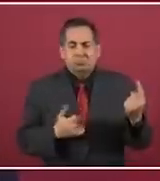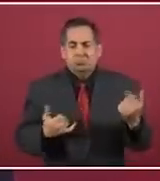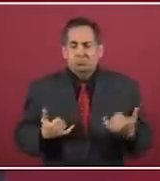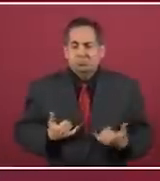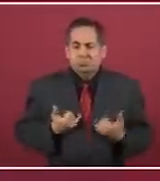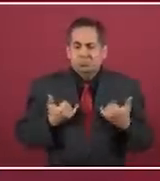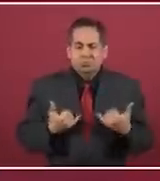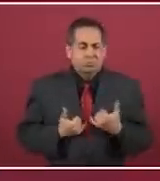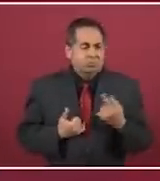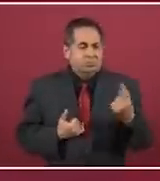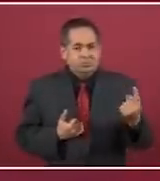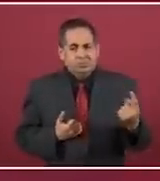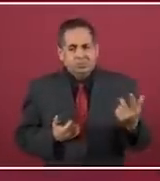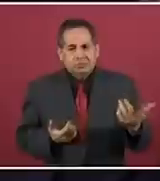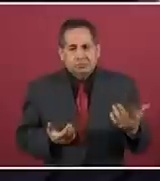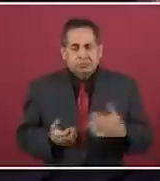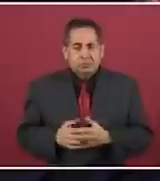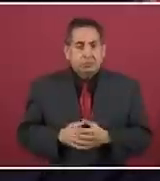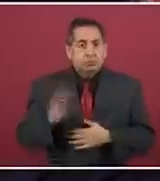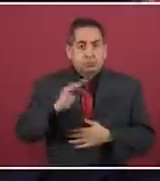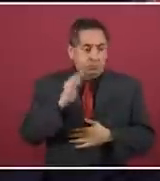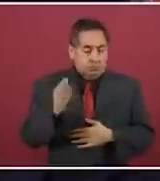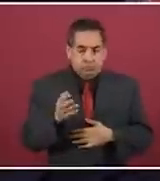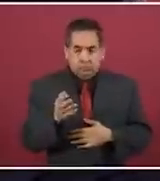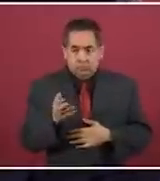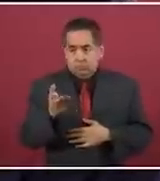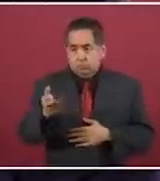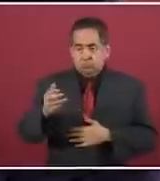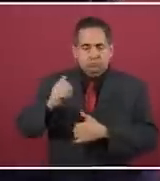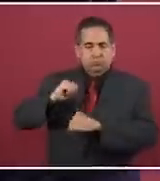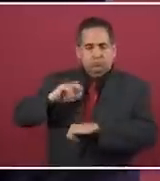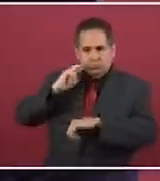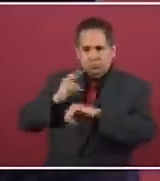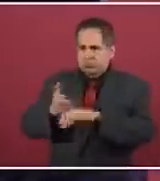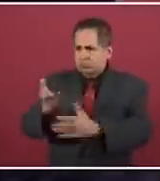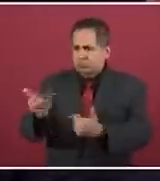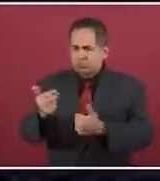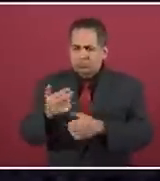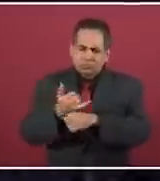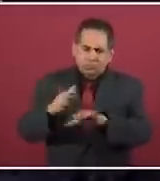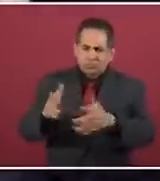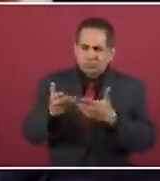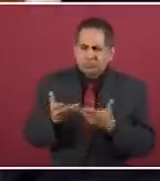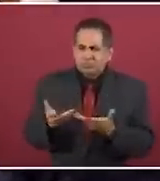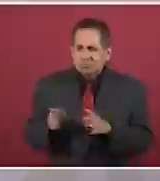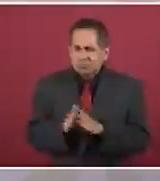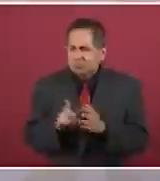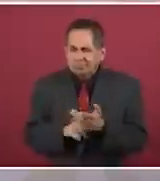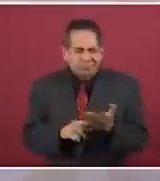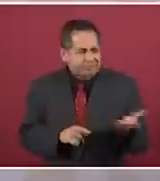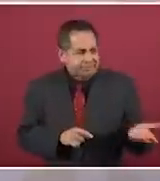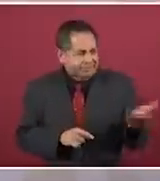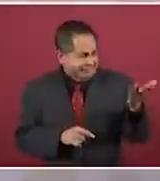Porque cuando le piden el informe al oficial, dice, bueno, pero ¿cómo